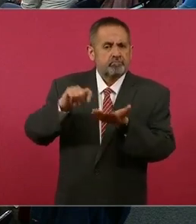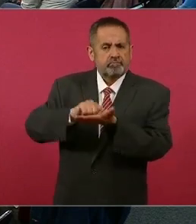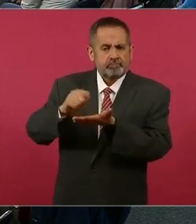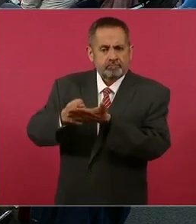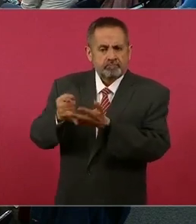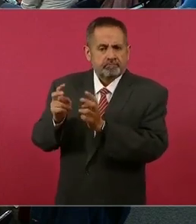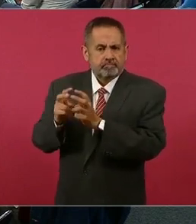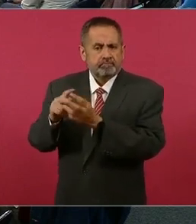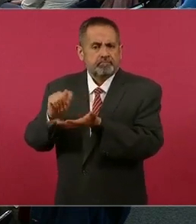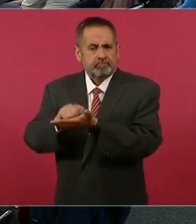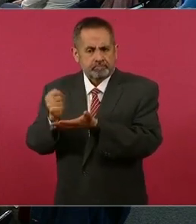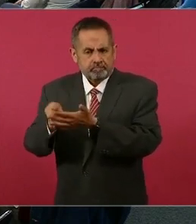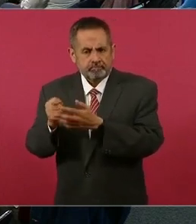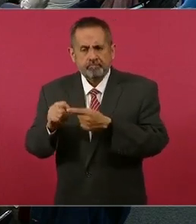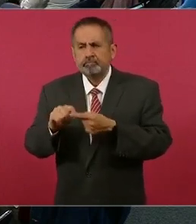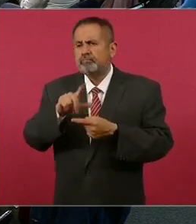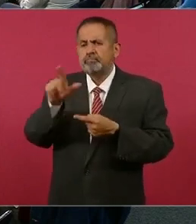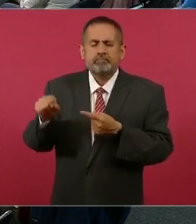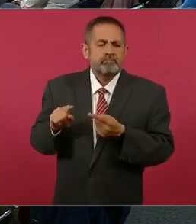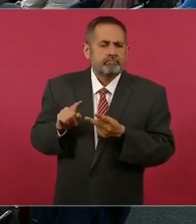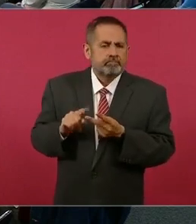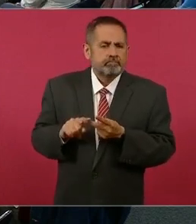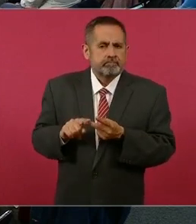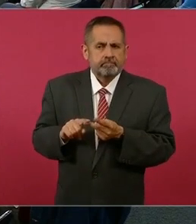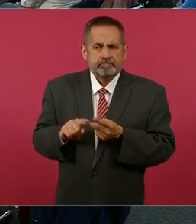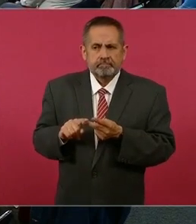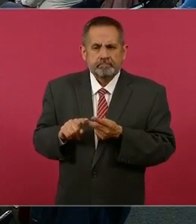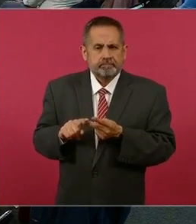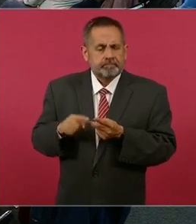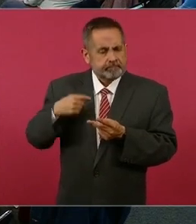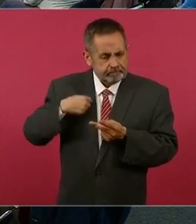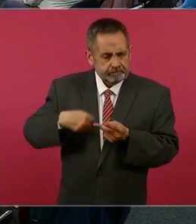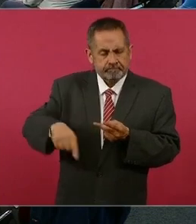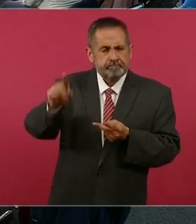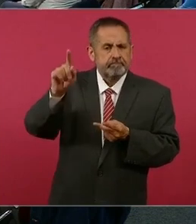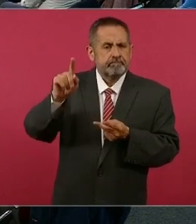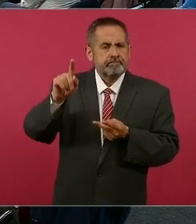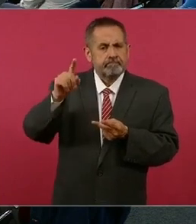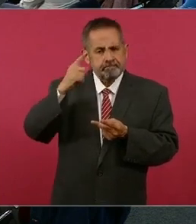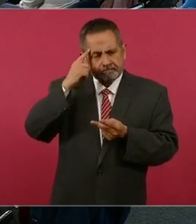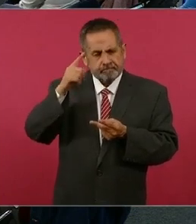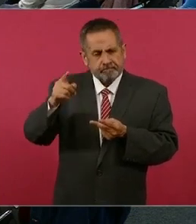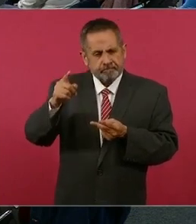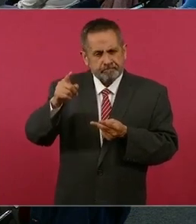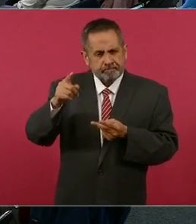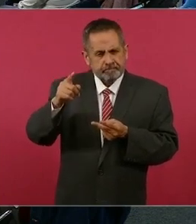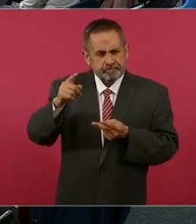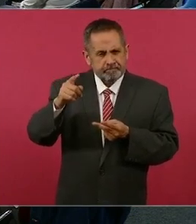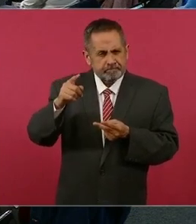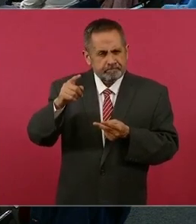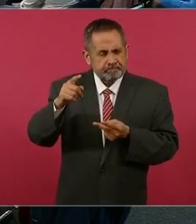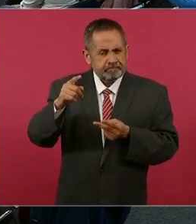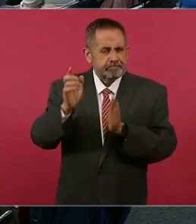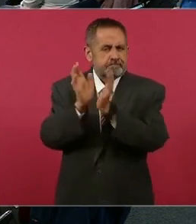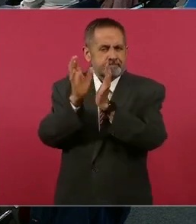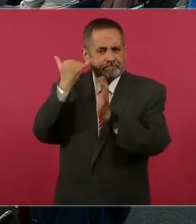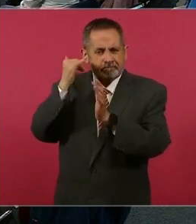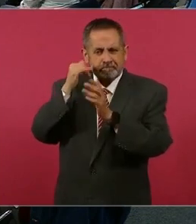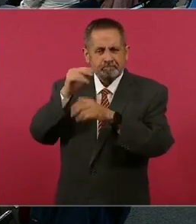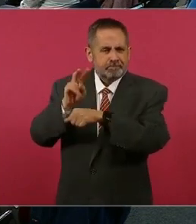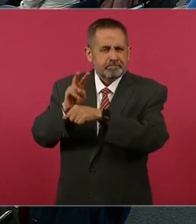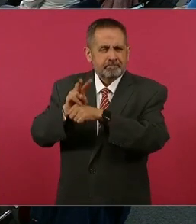Tamaulipas y luego vamos a la península, a la supervisión del Tren